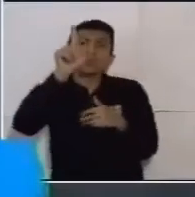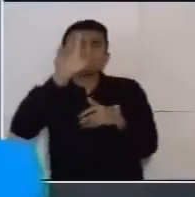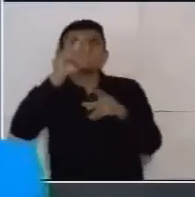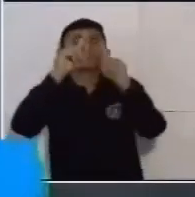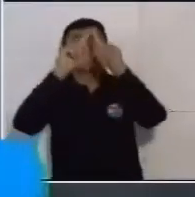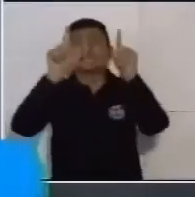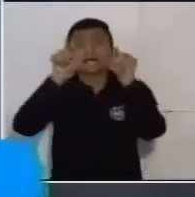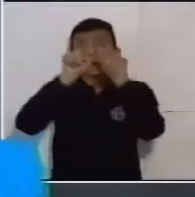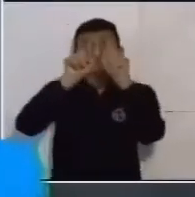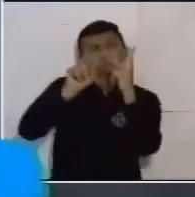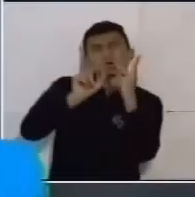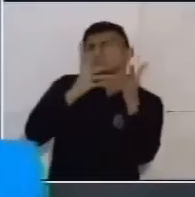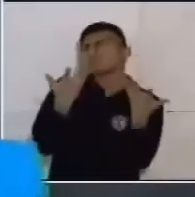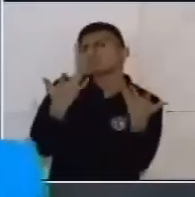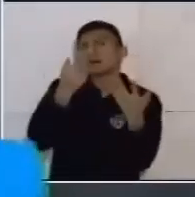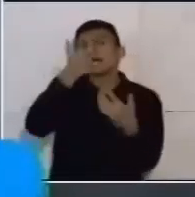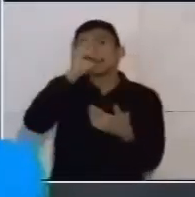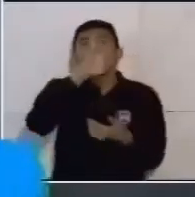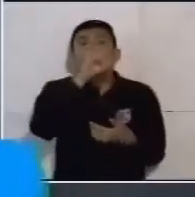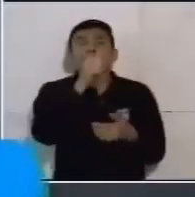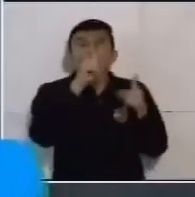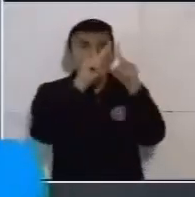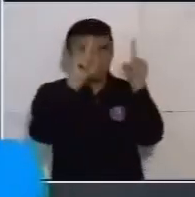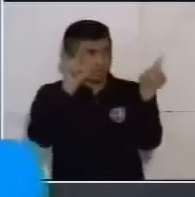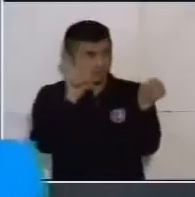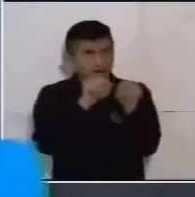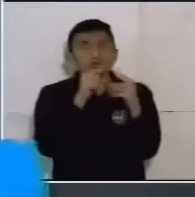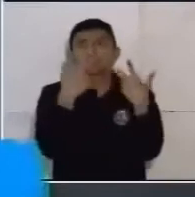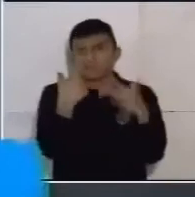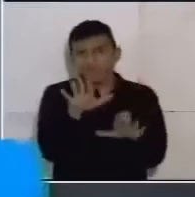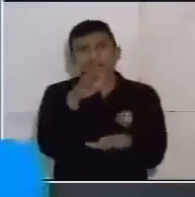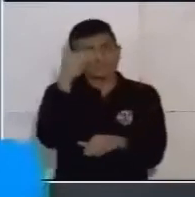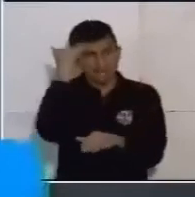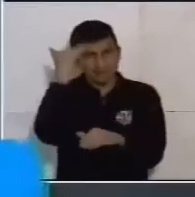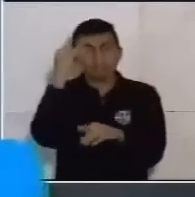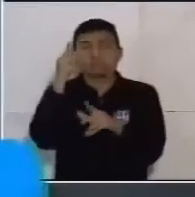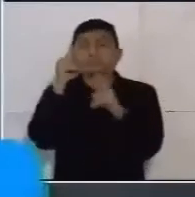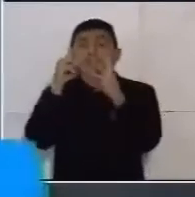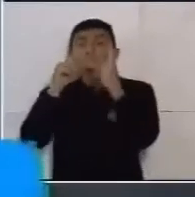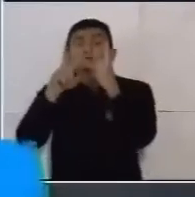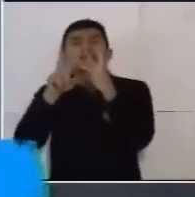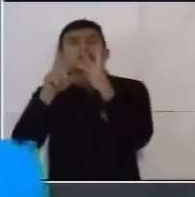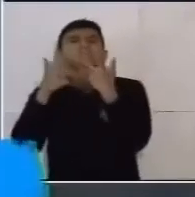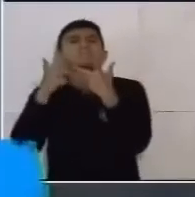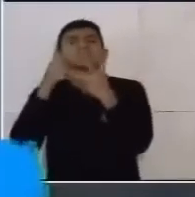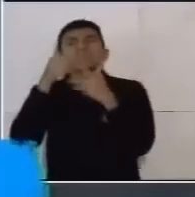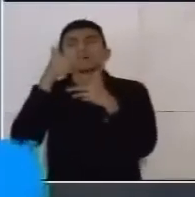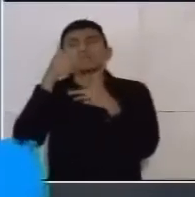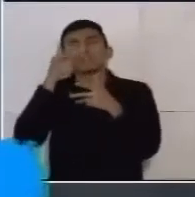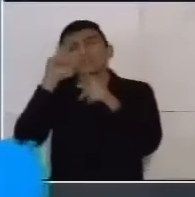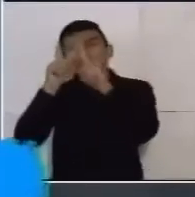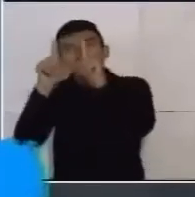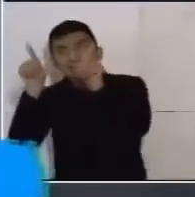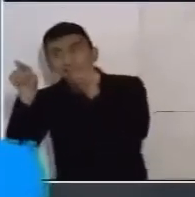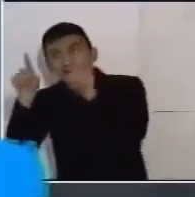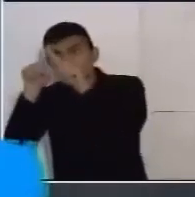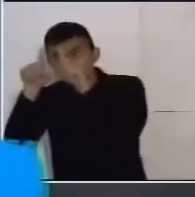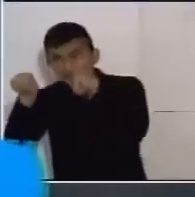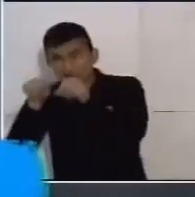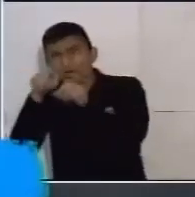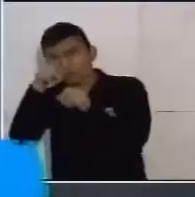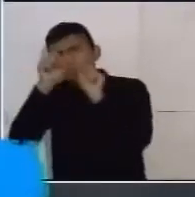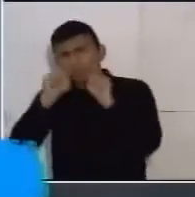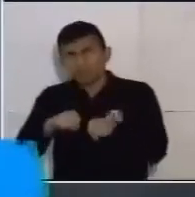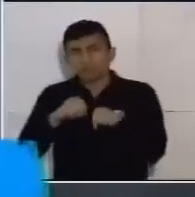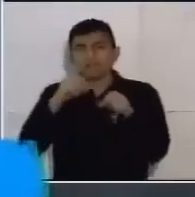calcular. La 2, ¿qué es? El área de un rectángulo, ya lo sabemos calcular. La 3, otro triángulo, lo podemos